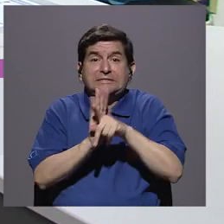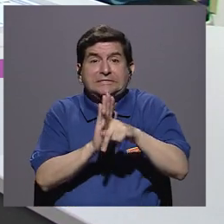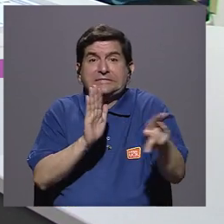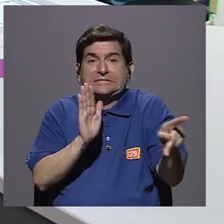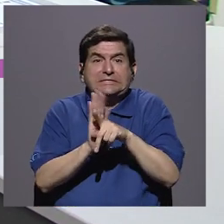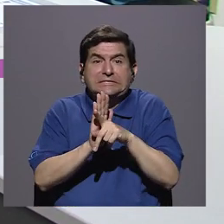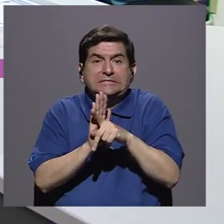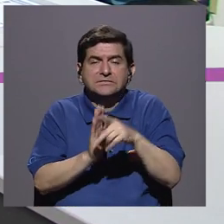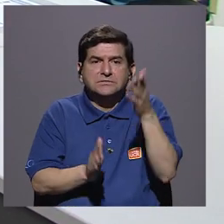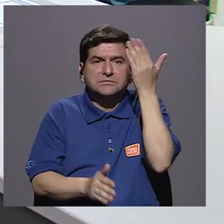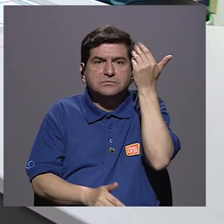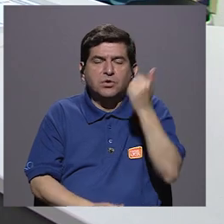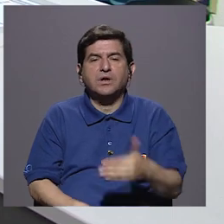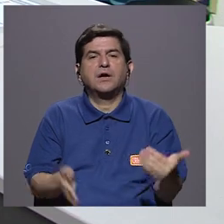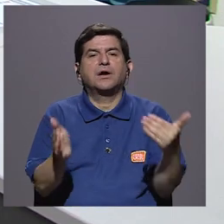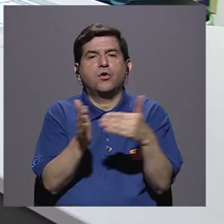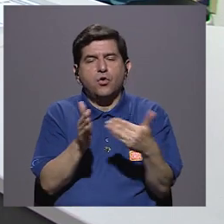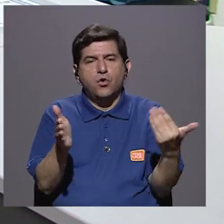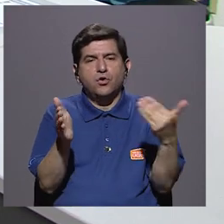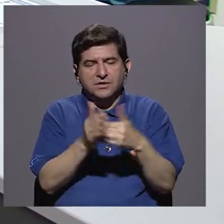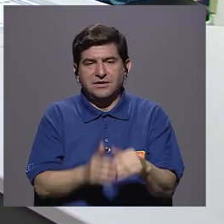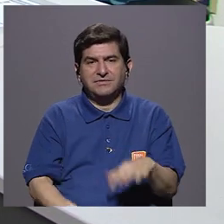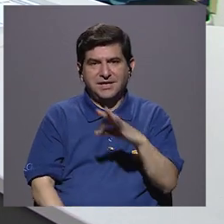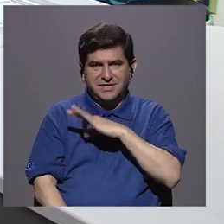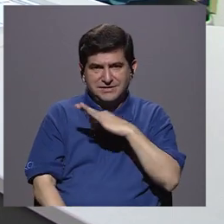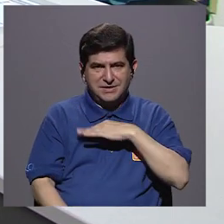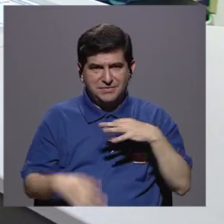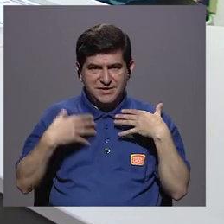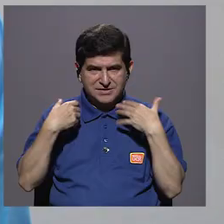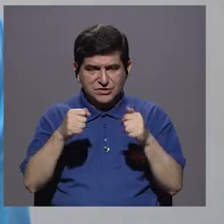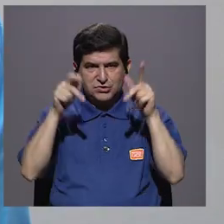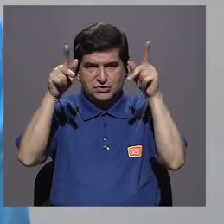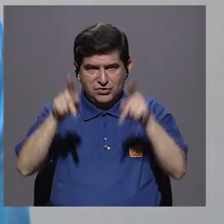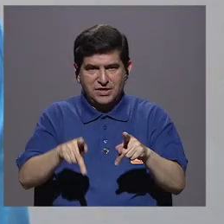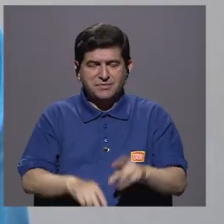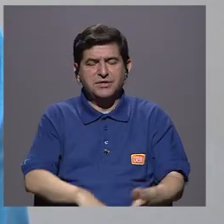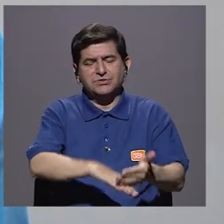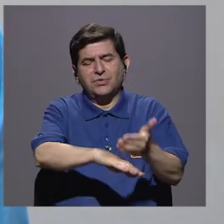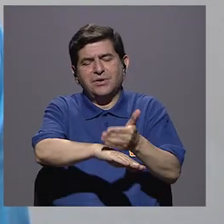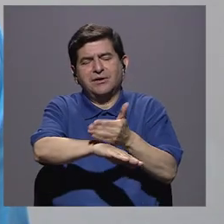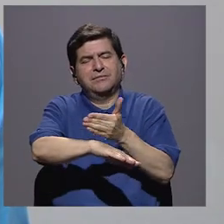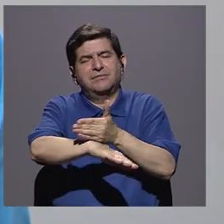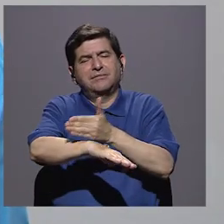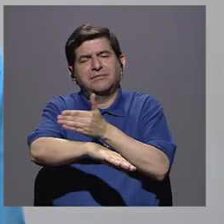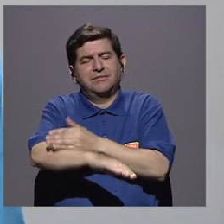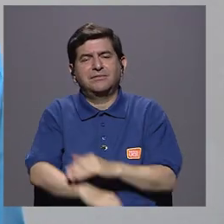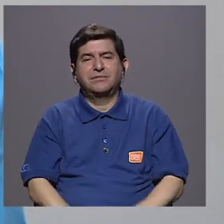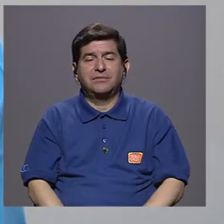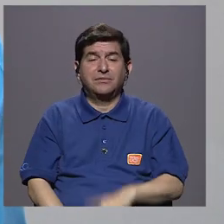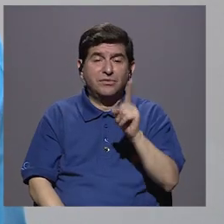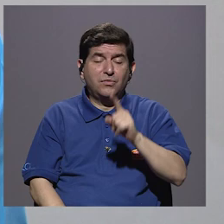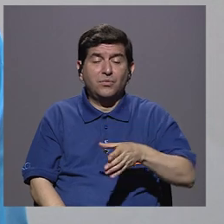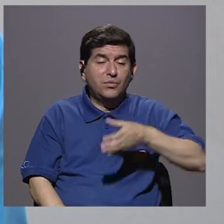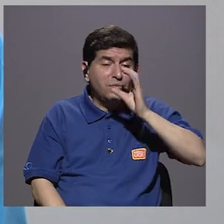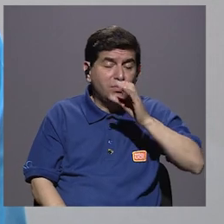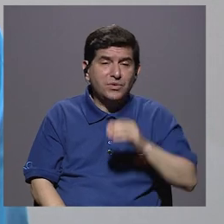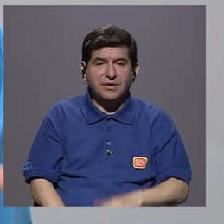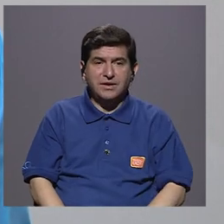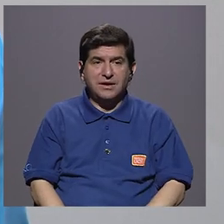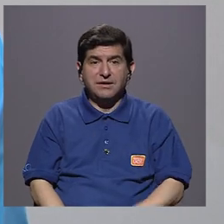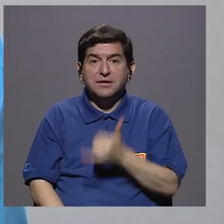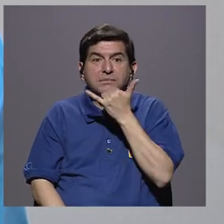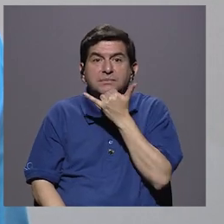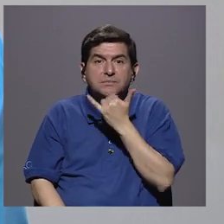prohibido. ¿Por qué? Volvemos a lo mismo, en beneficio de la salud de esta persona que se está recuperando. Le llevan un fresco leche, se lo